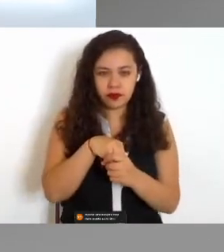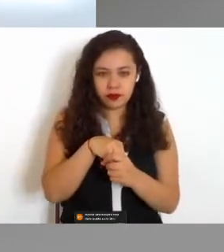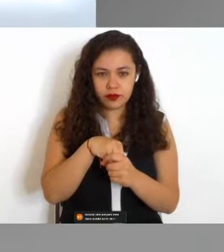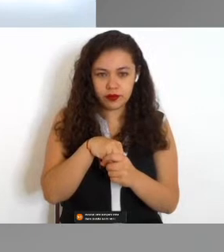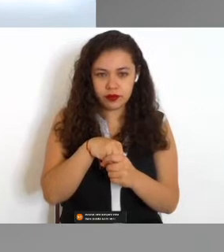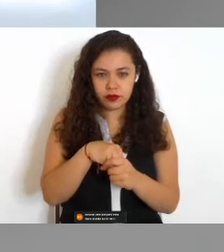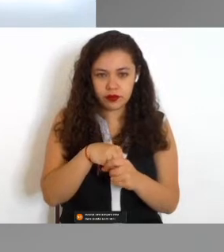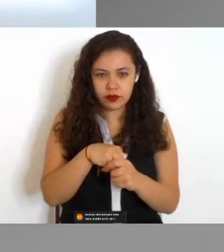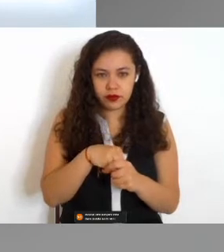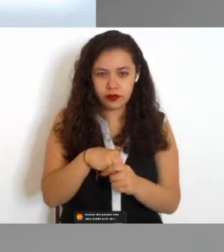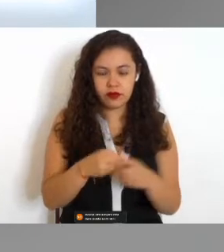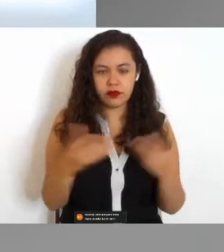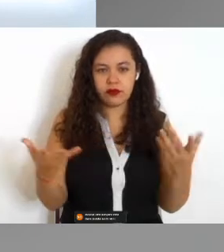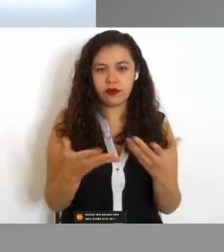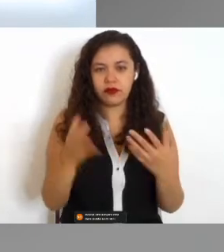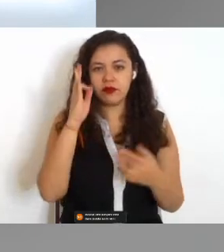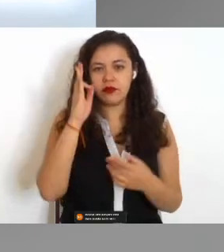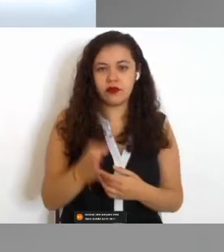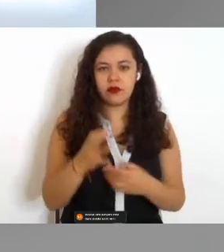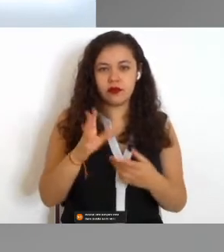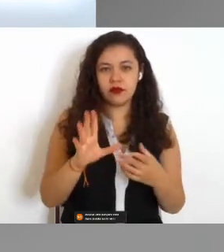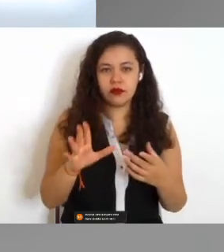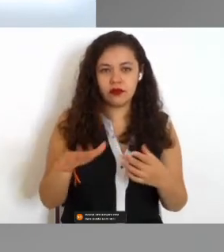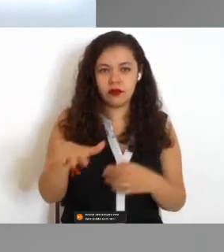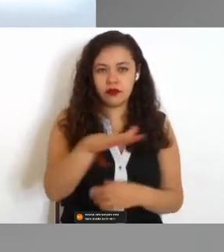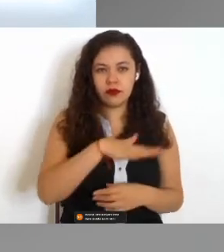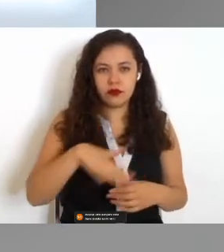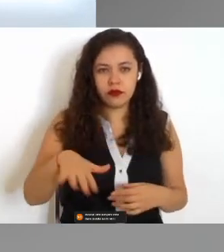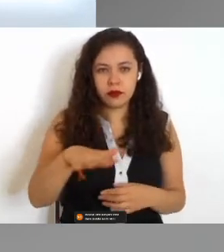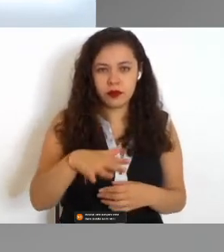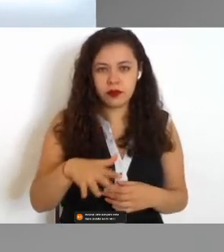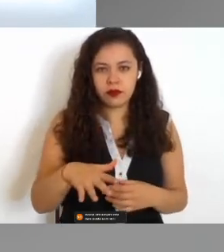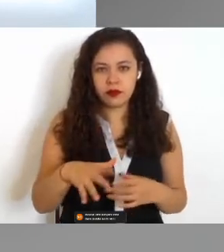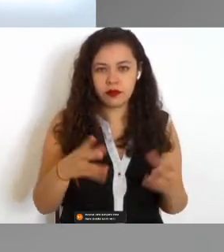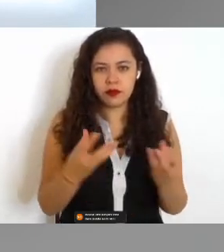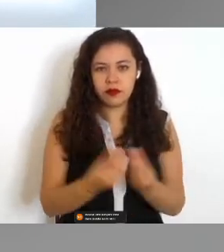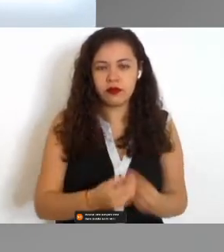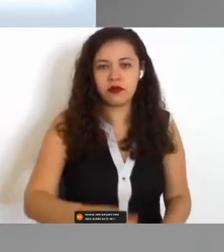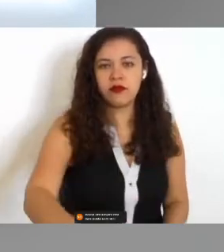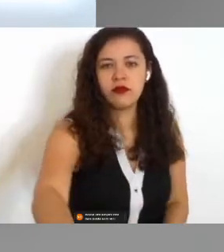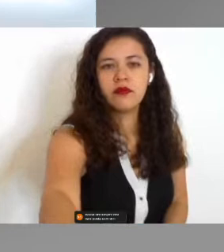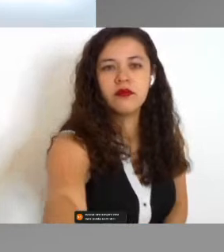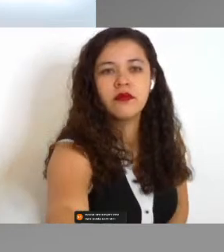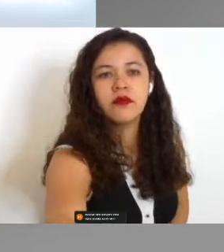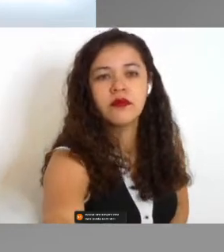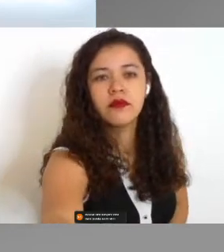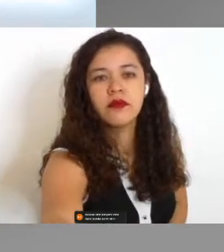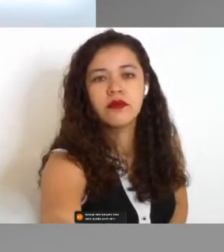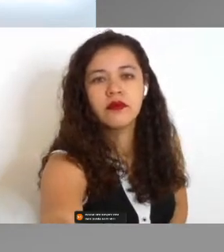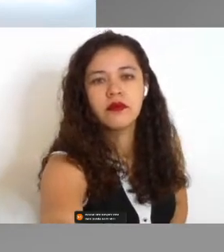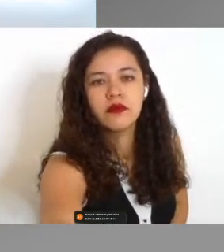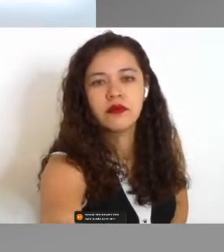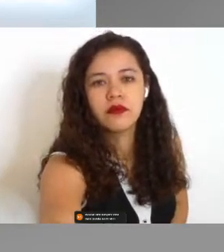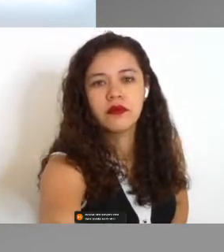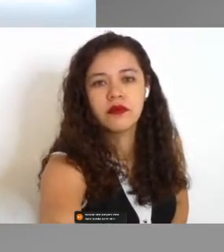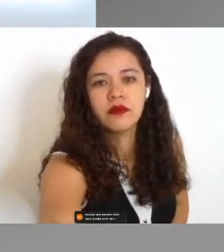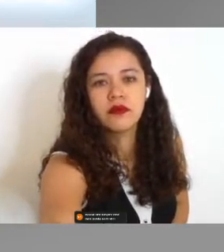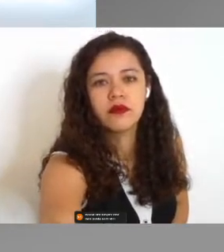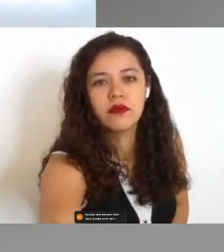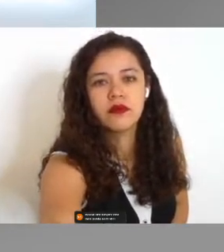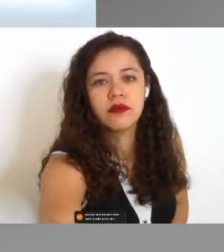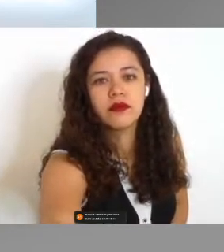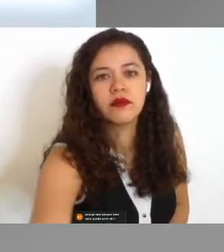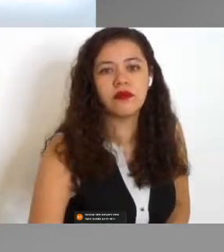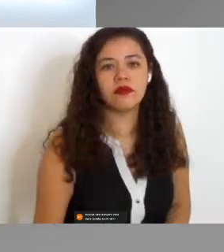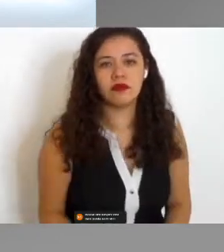aprobando en los cuerpos colegiados. El reto de hacer de la UAM un espacio inclusivo es grande,